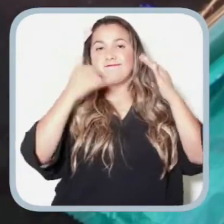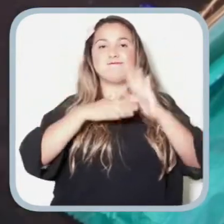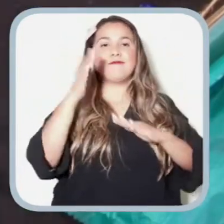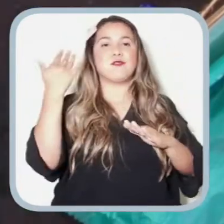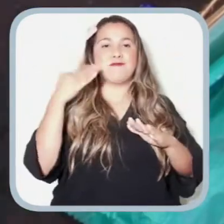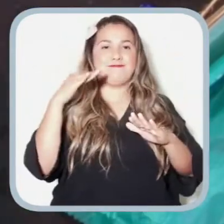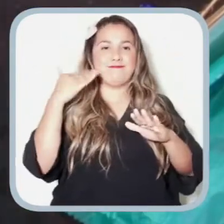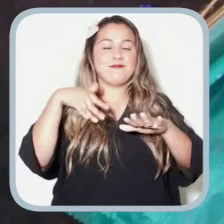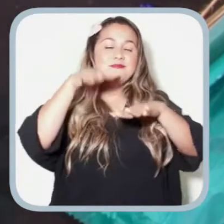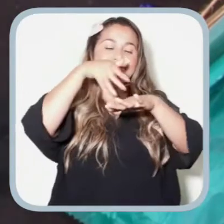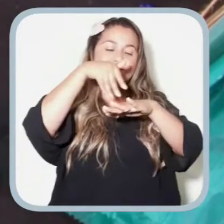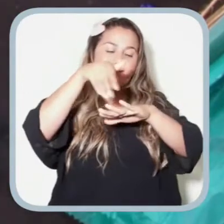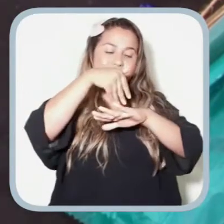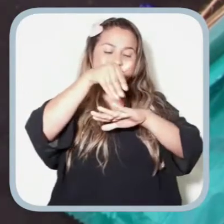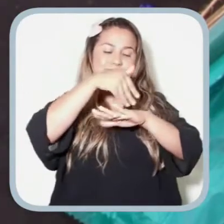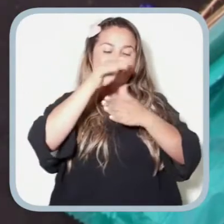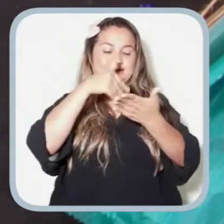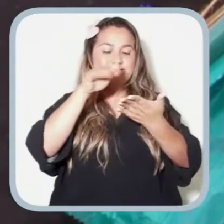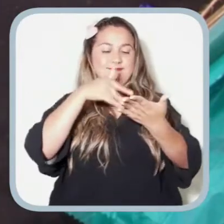importante